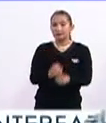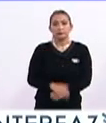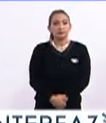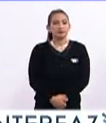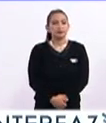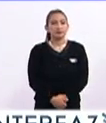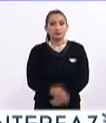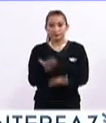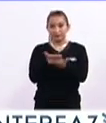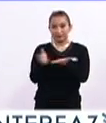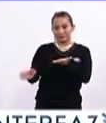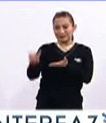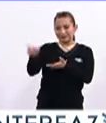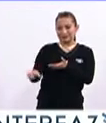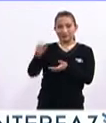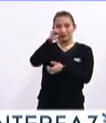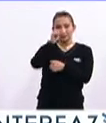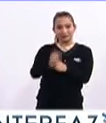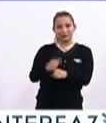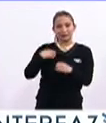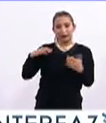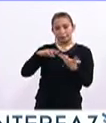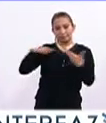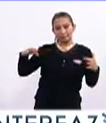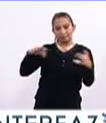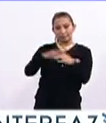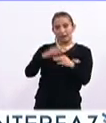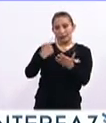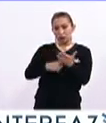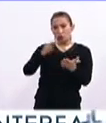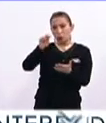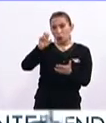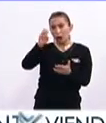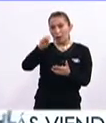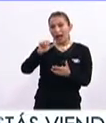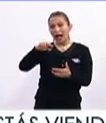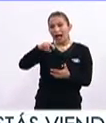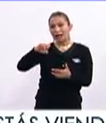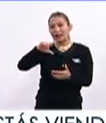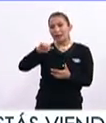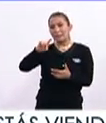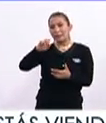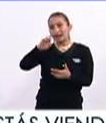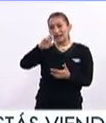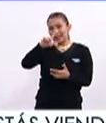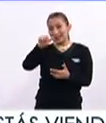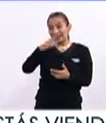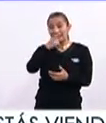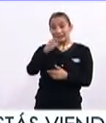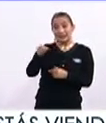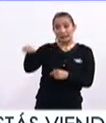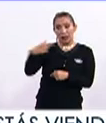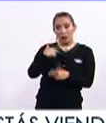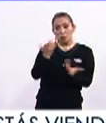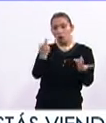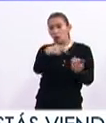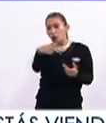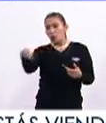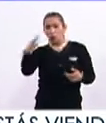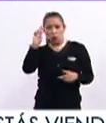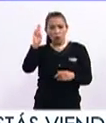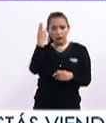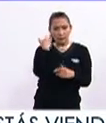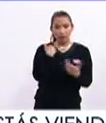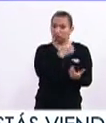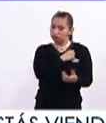igualitaria. Por su parte, la secretaria de Vinculación de la UNAM, Anel Pérez, habló sobre el compromiso de las casas de estudio